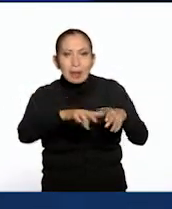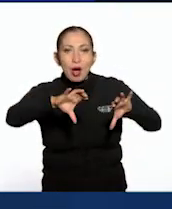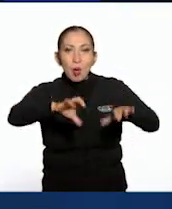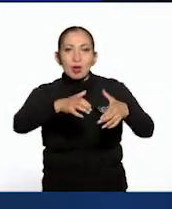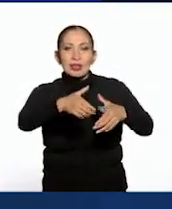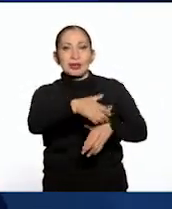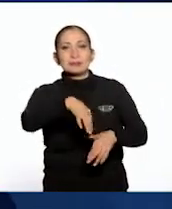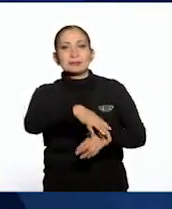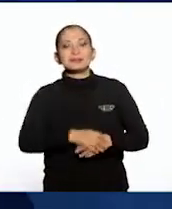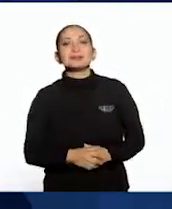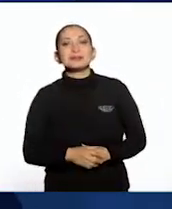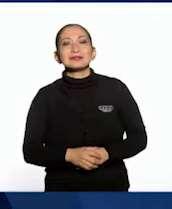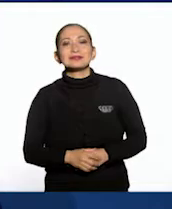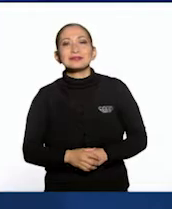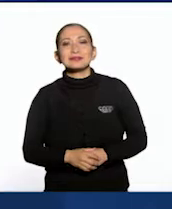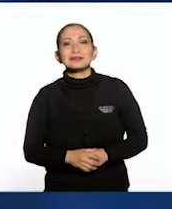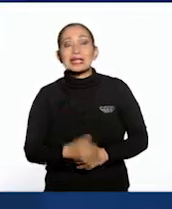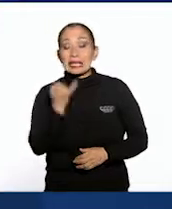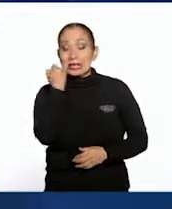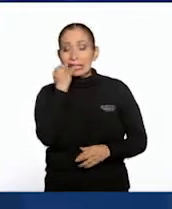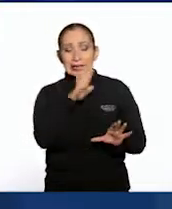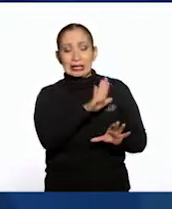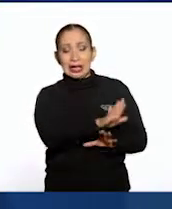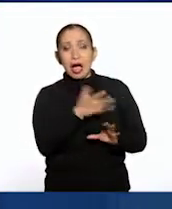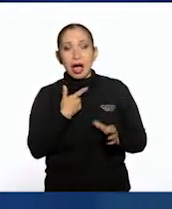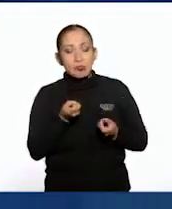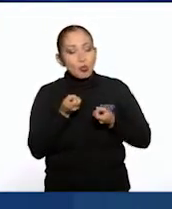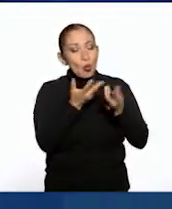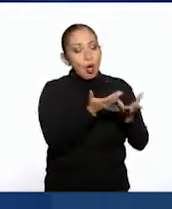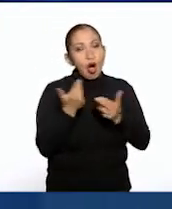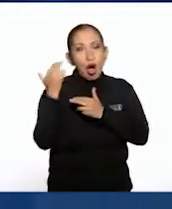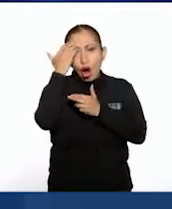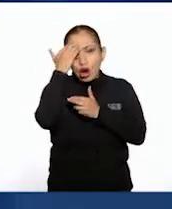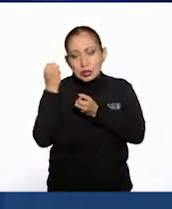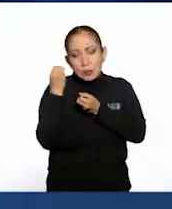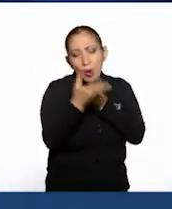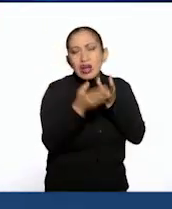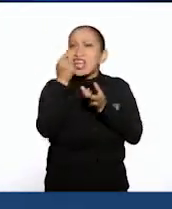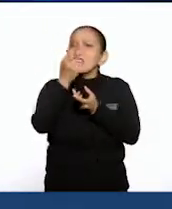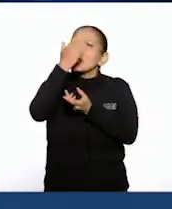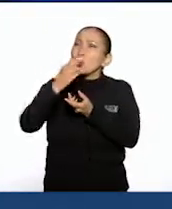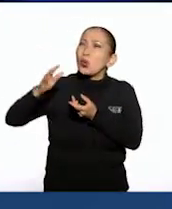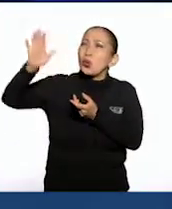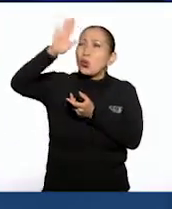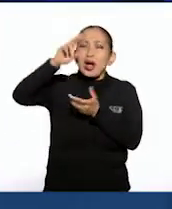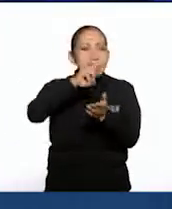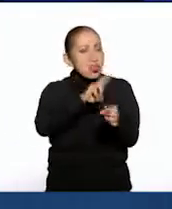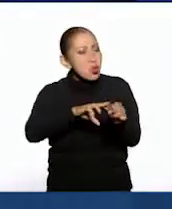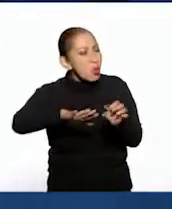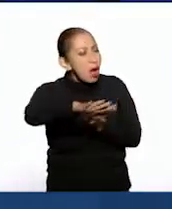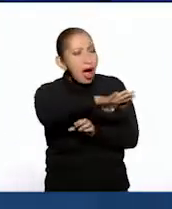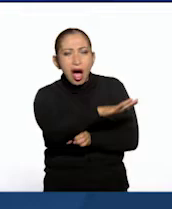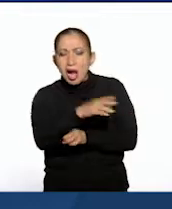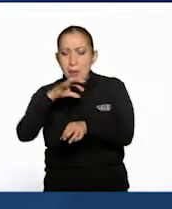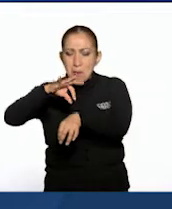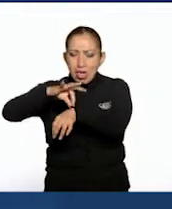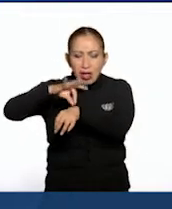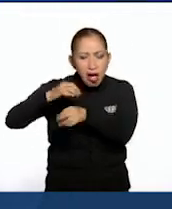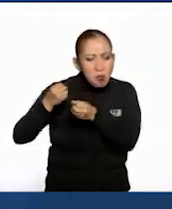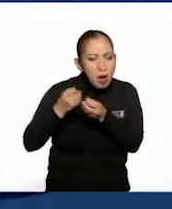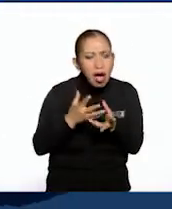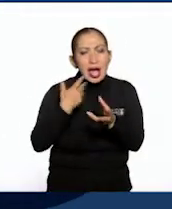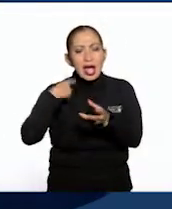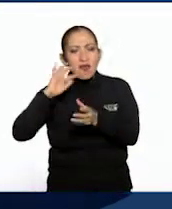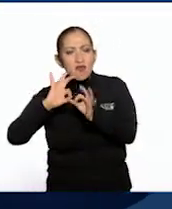una comunidad. La lengua ha permitido la transmisión de conocimientos sobre el universo, la naturaleza, la medicina y